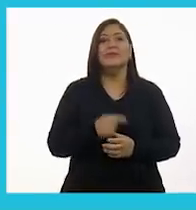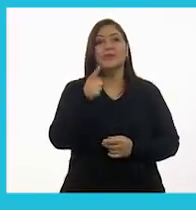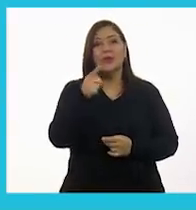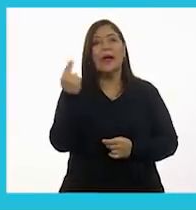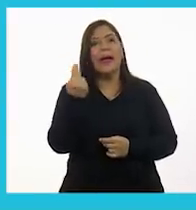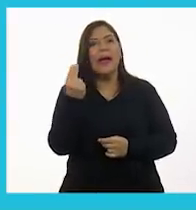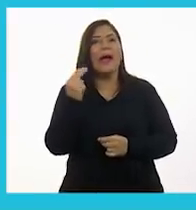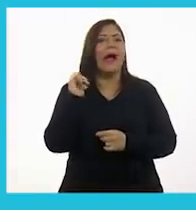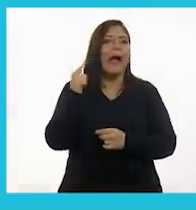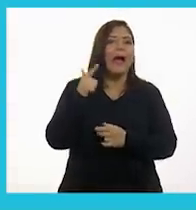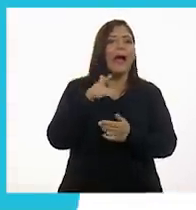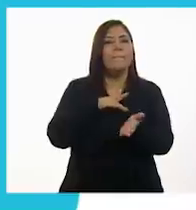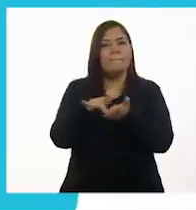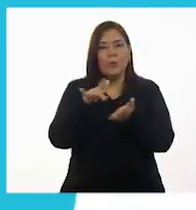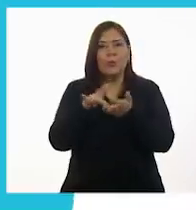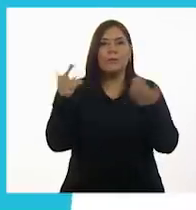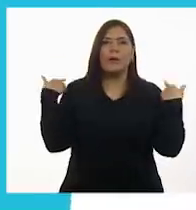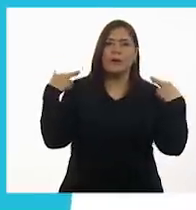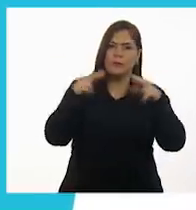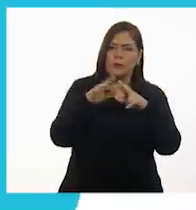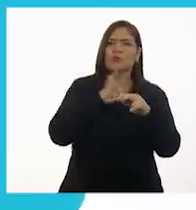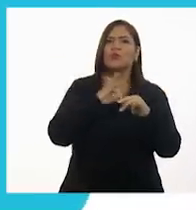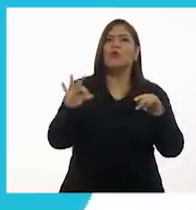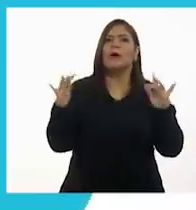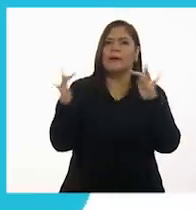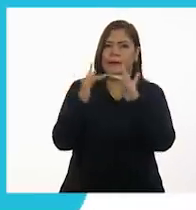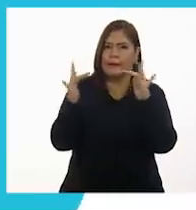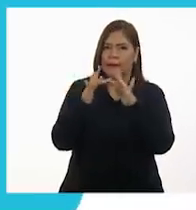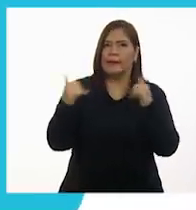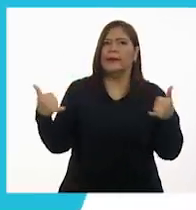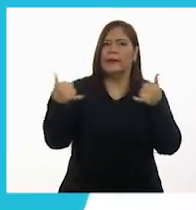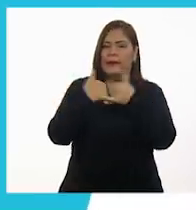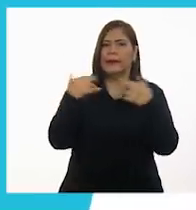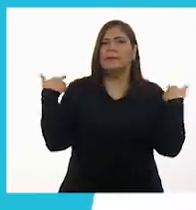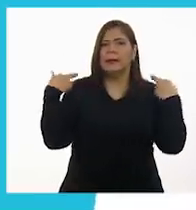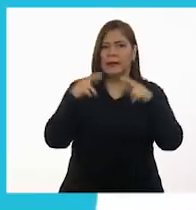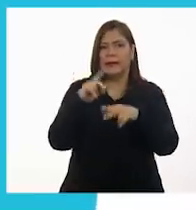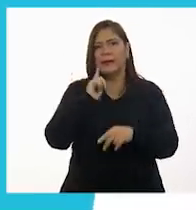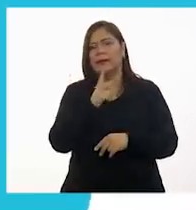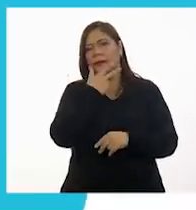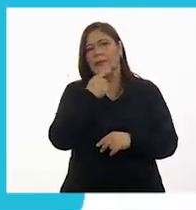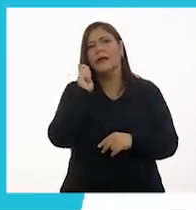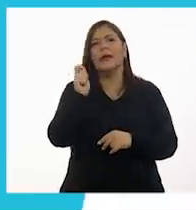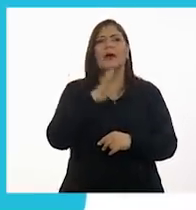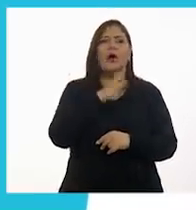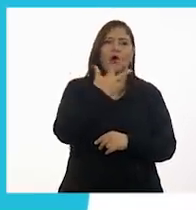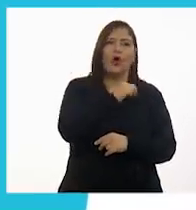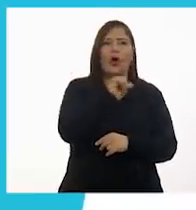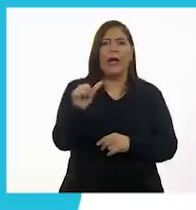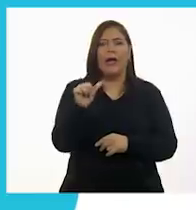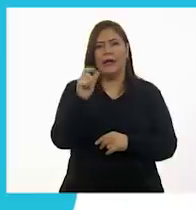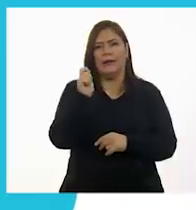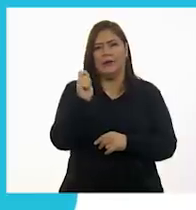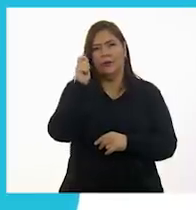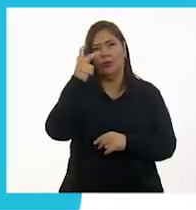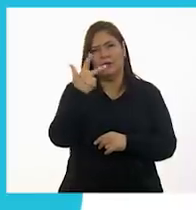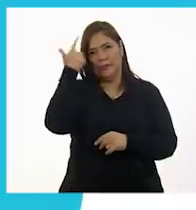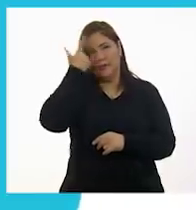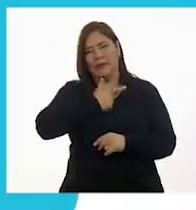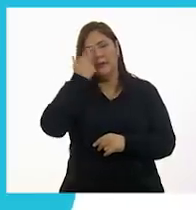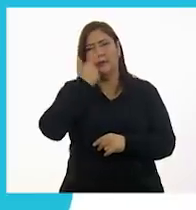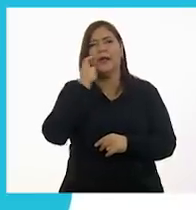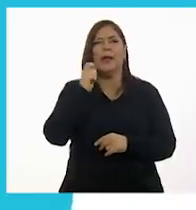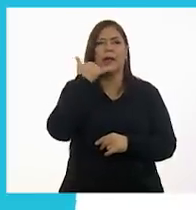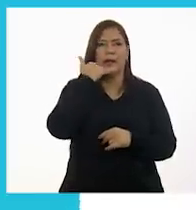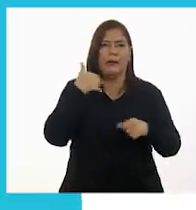apoyo pedagógico, comunícate con maestras y maestros de lunes a viernes de 8 a 20 horas. Al teléfono